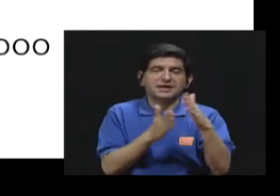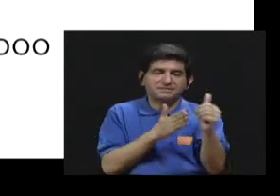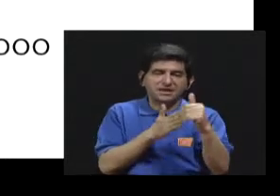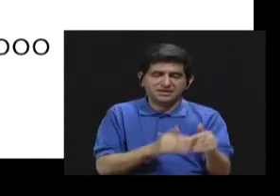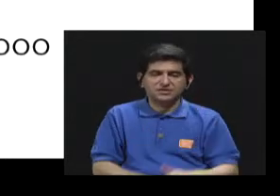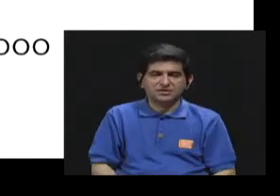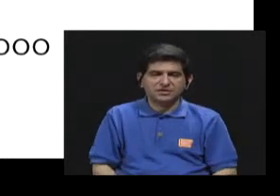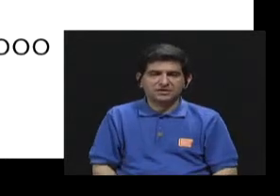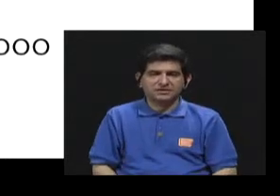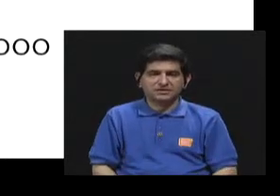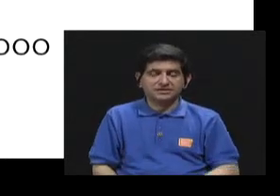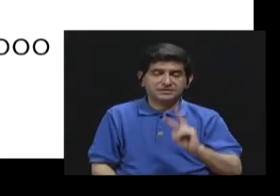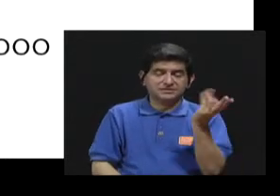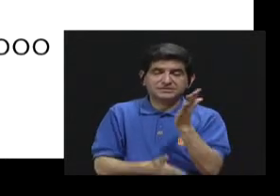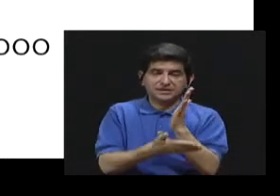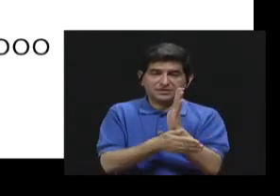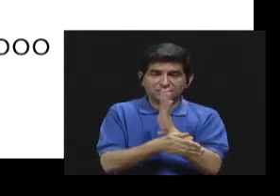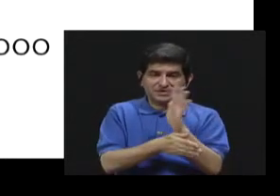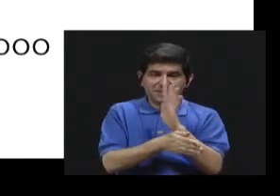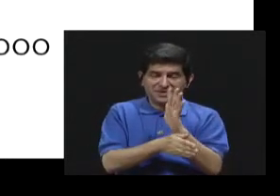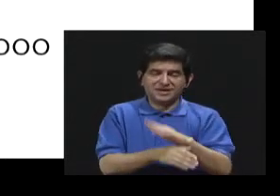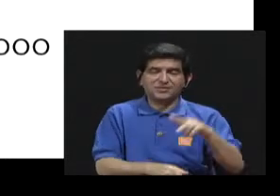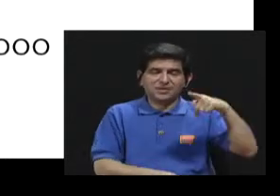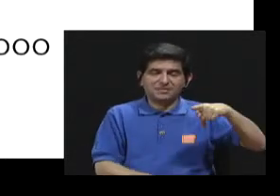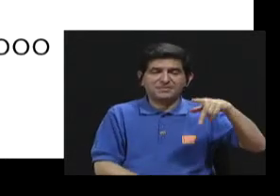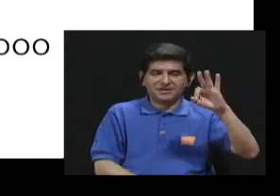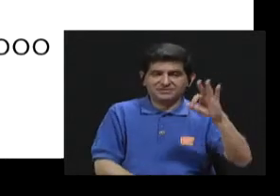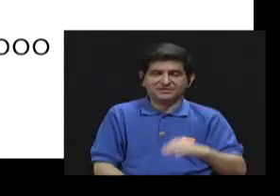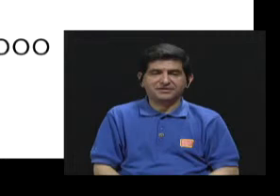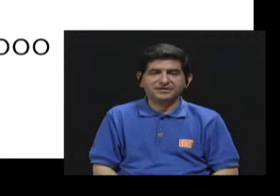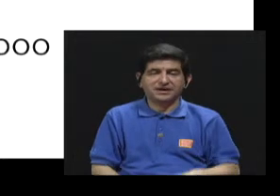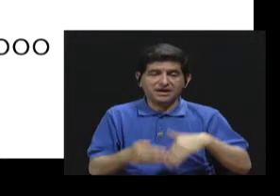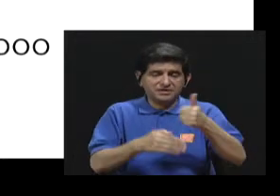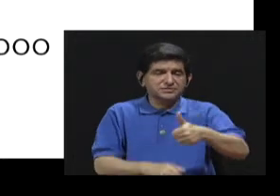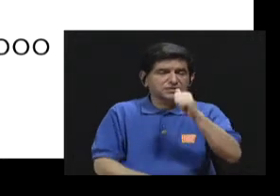la segunda película de Paz, ¿verdad? Sí. Y, después de Agua Fría de Mar,